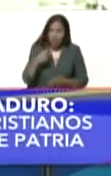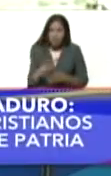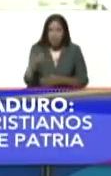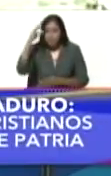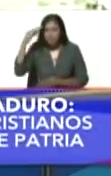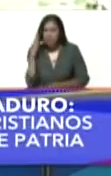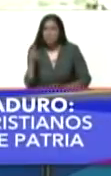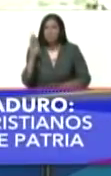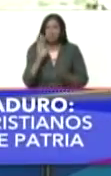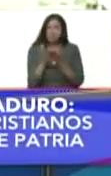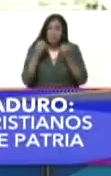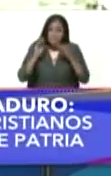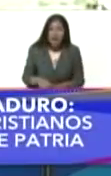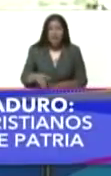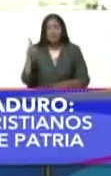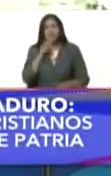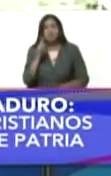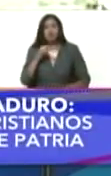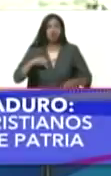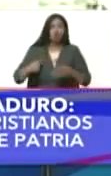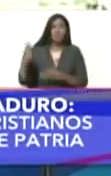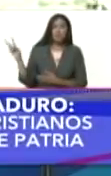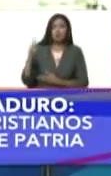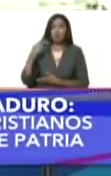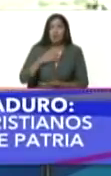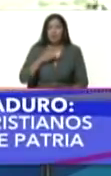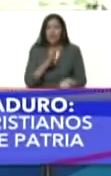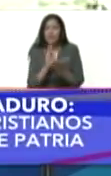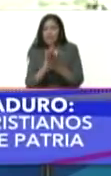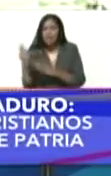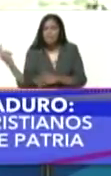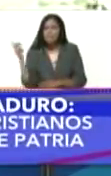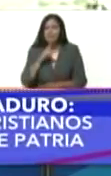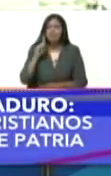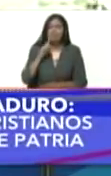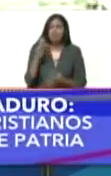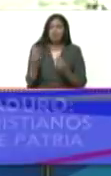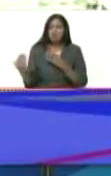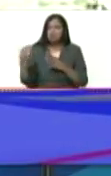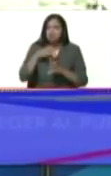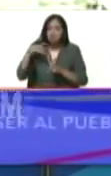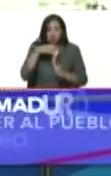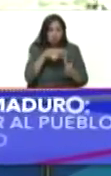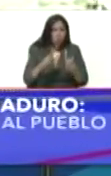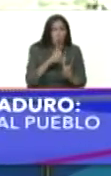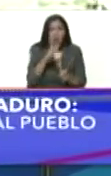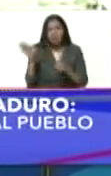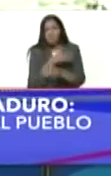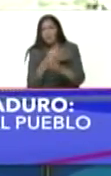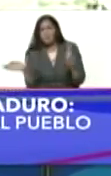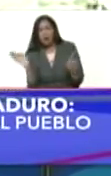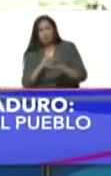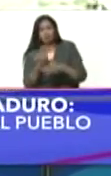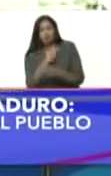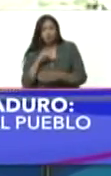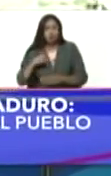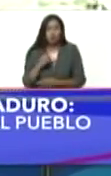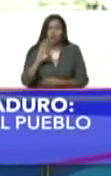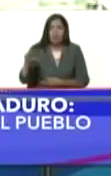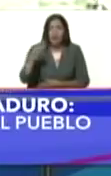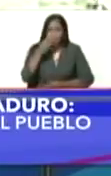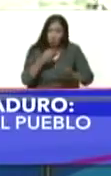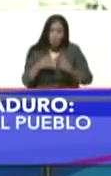de mentiras contra Venezuela! ¡Ya basta de mentiras! ¡Cuánto, cuánto acoso, cuánta agresión contra nuestra